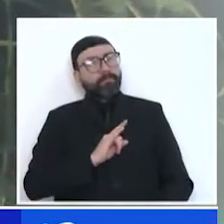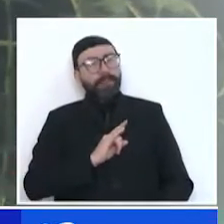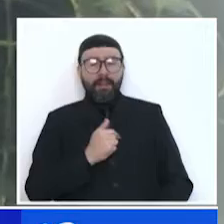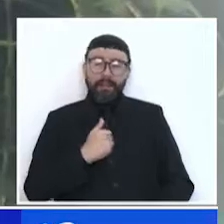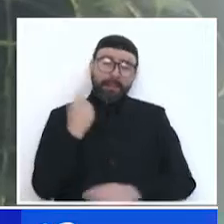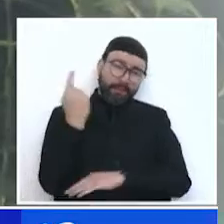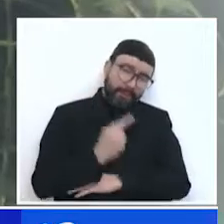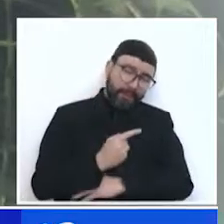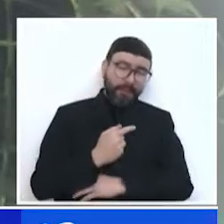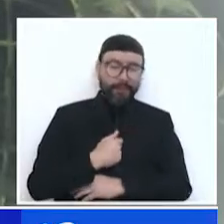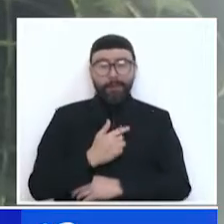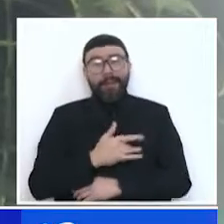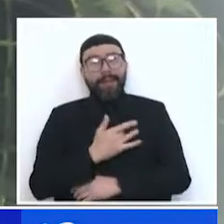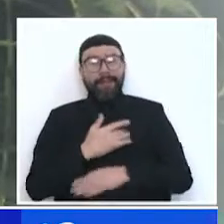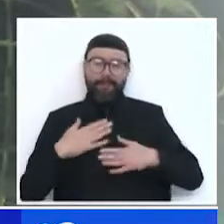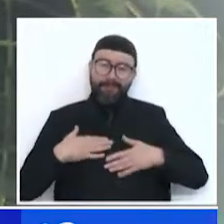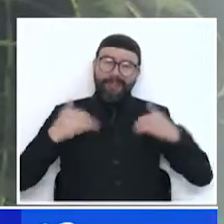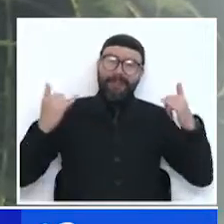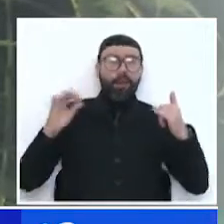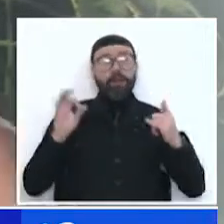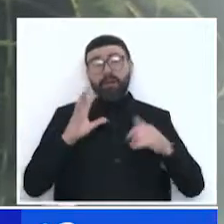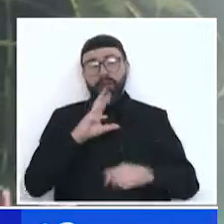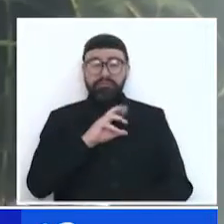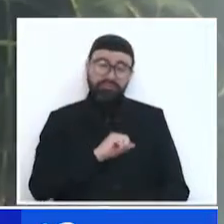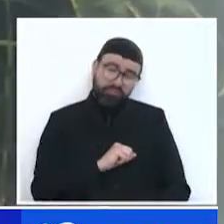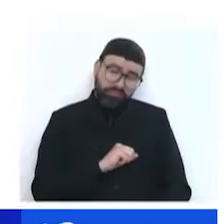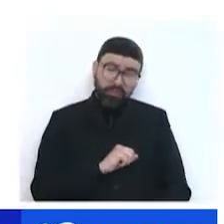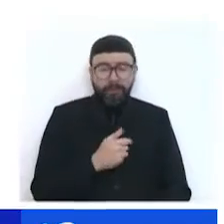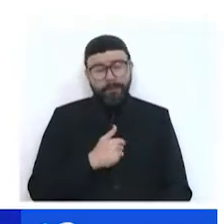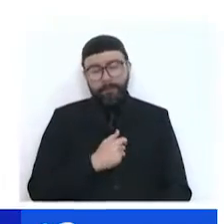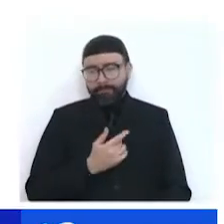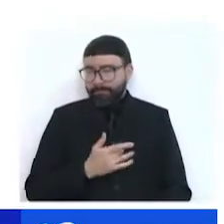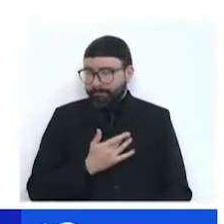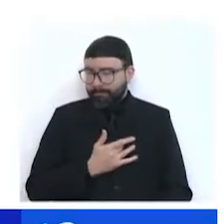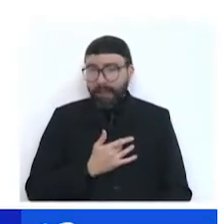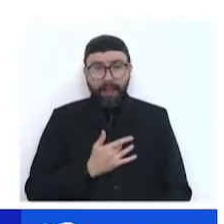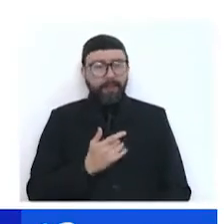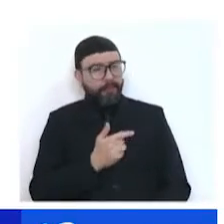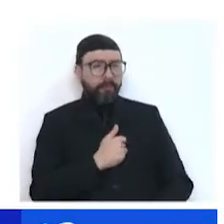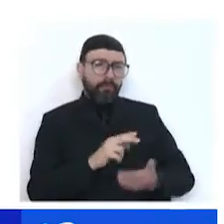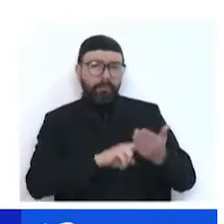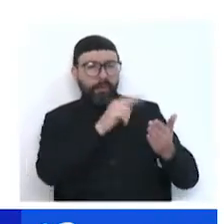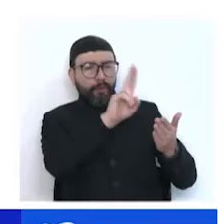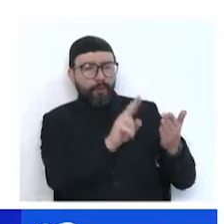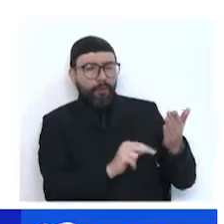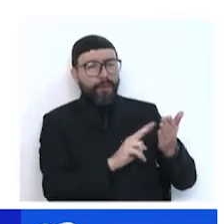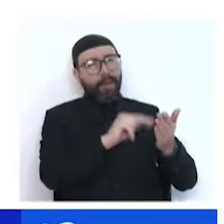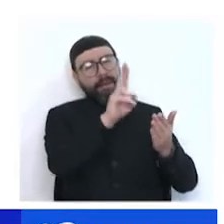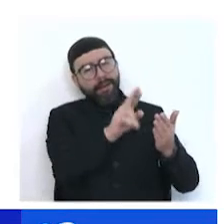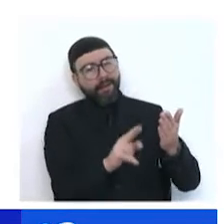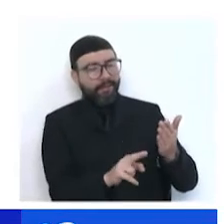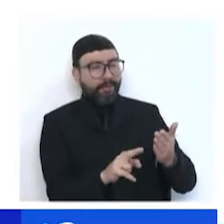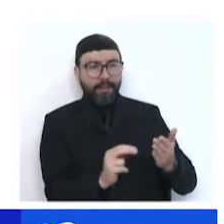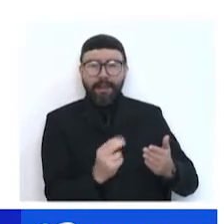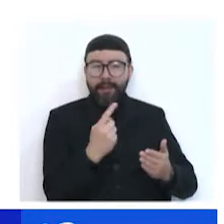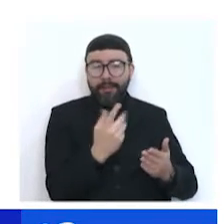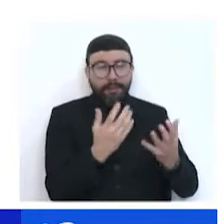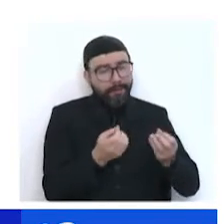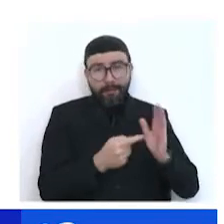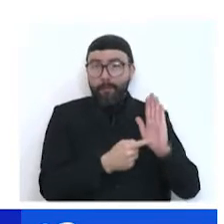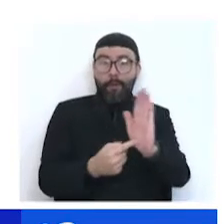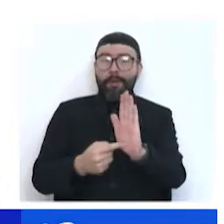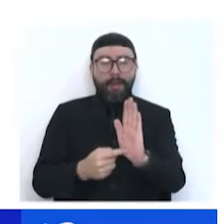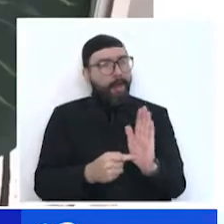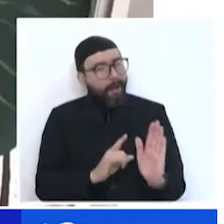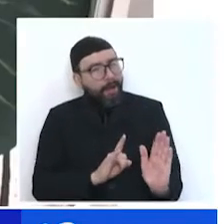día, de lo que esté sintiendo, de lo que esté pasando en el momento, pero siempre con un valor que es generar alegría y